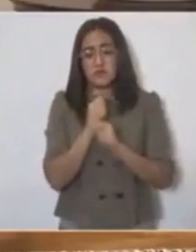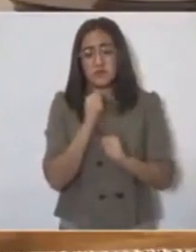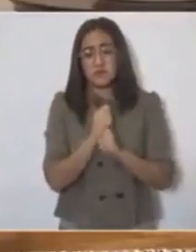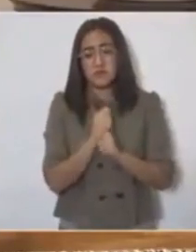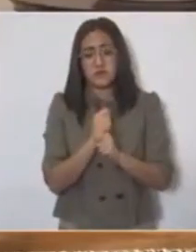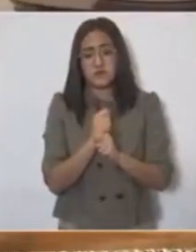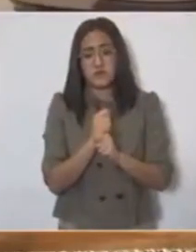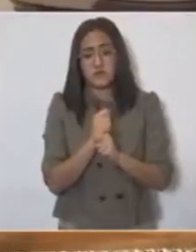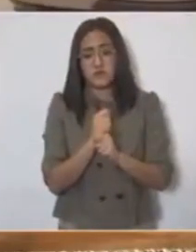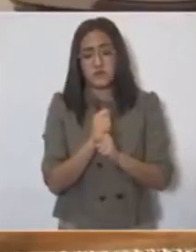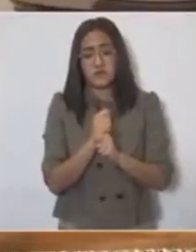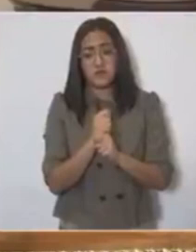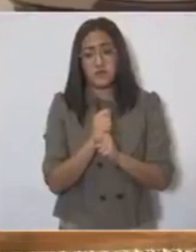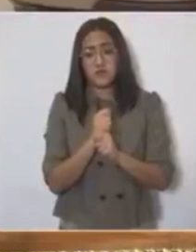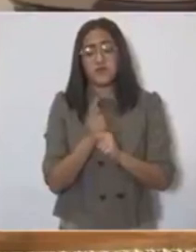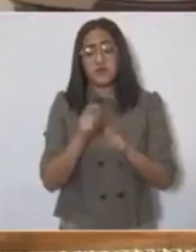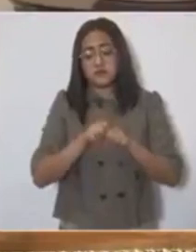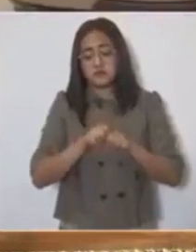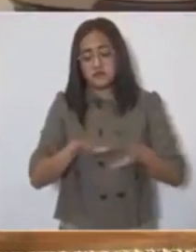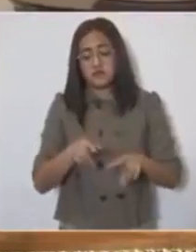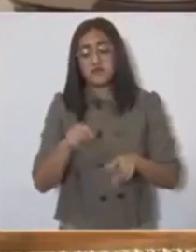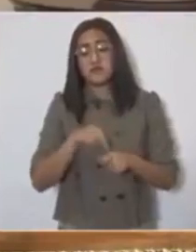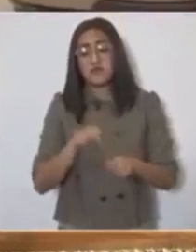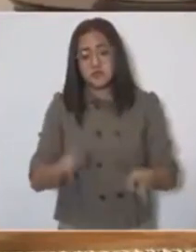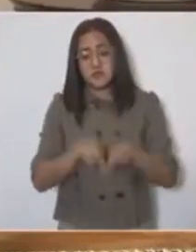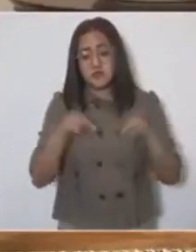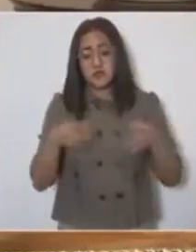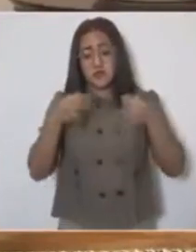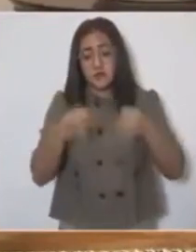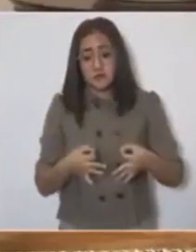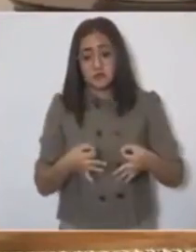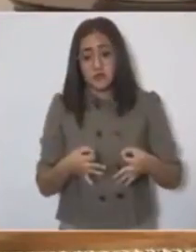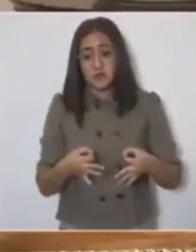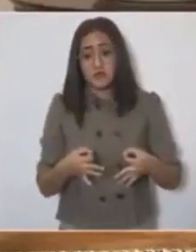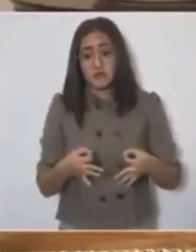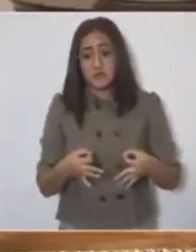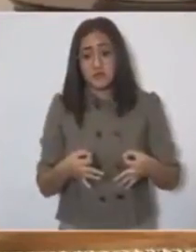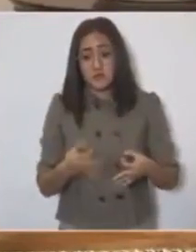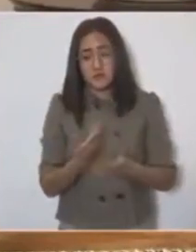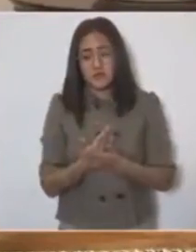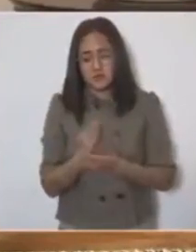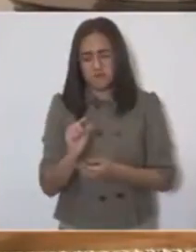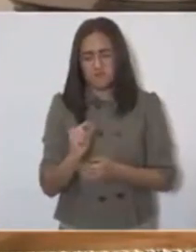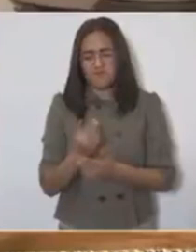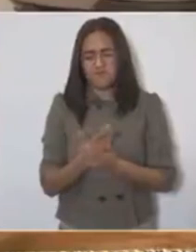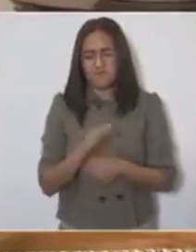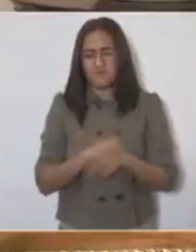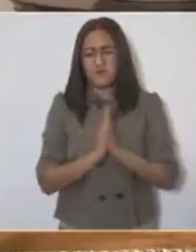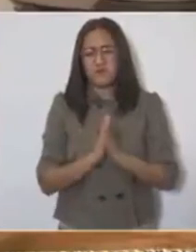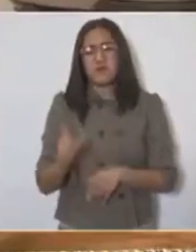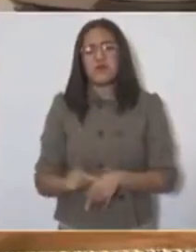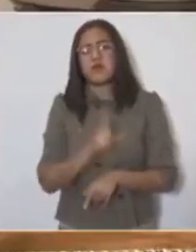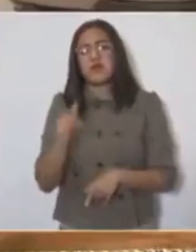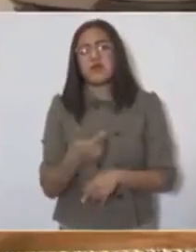esta materia y van a ser publicados en el periódico oficial espérense tantito para que no